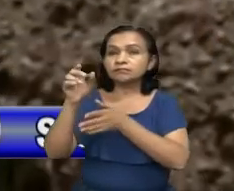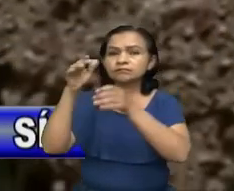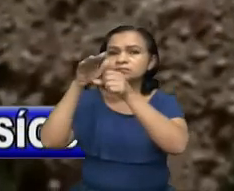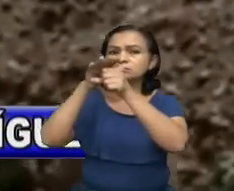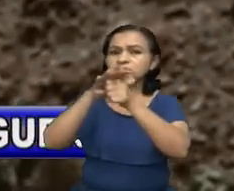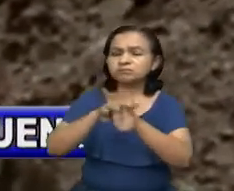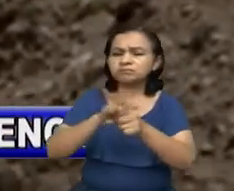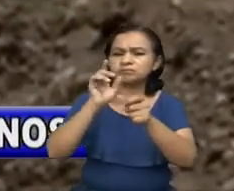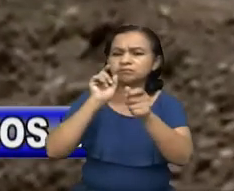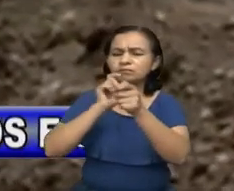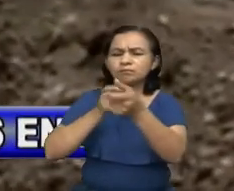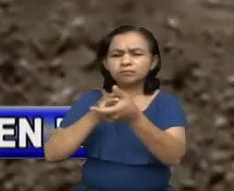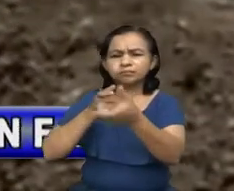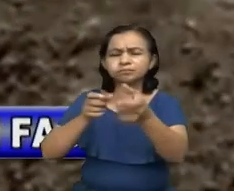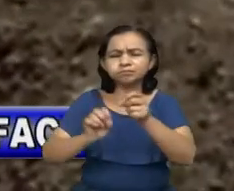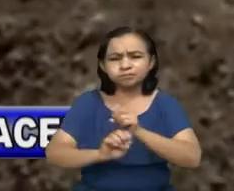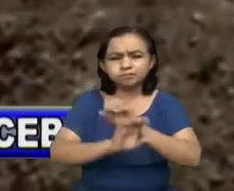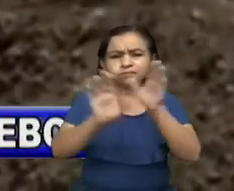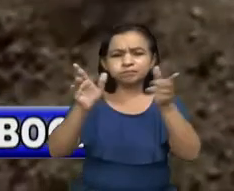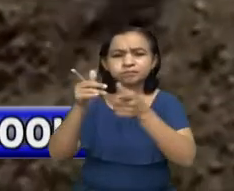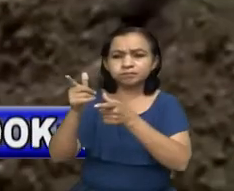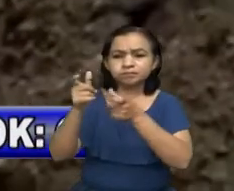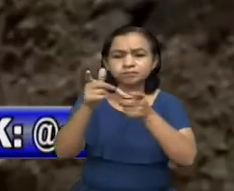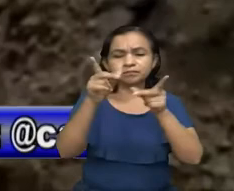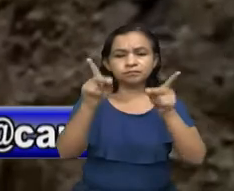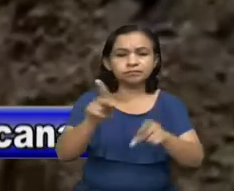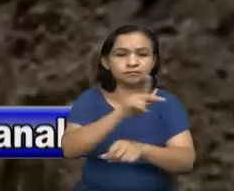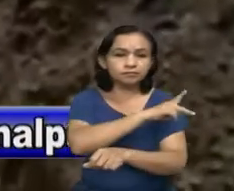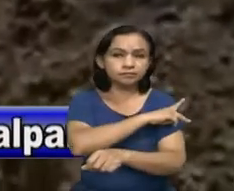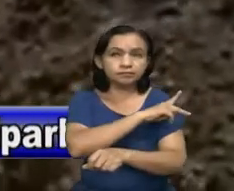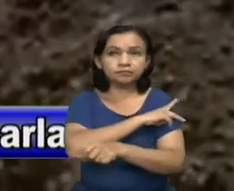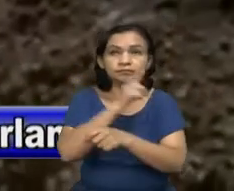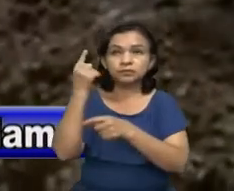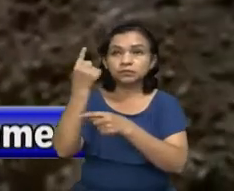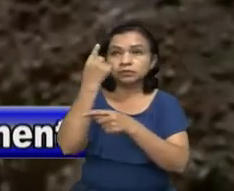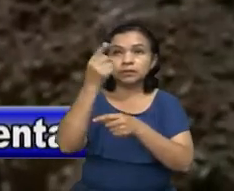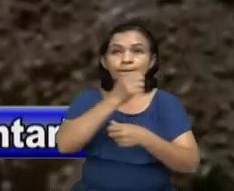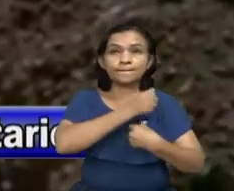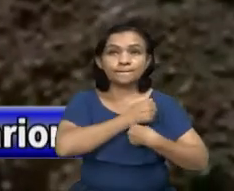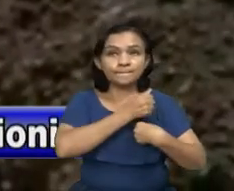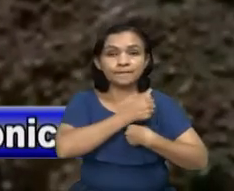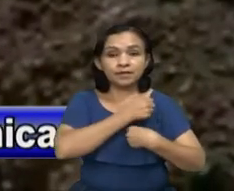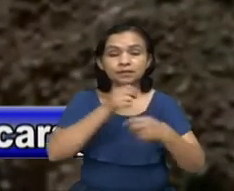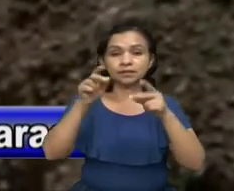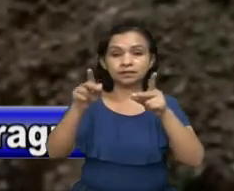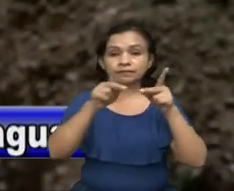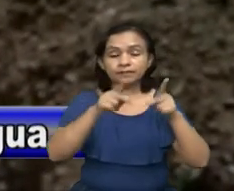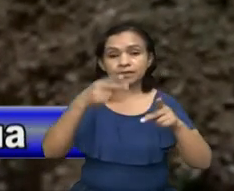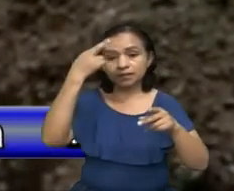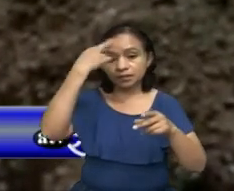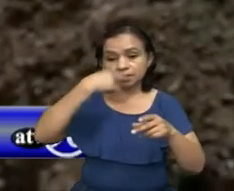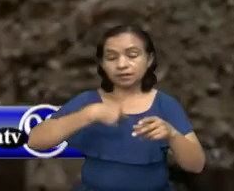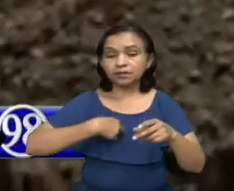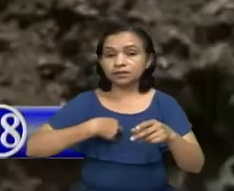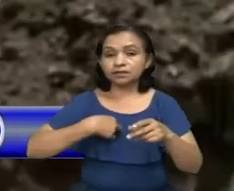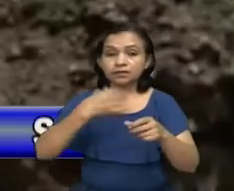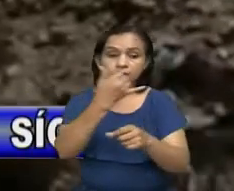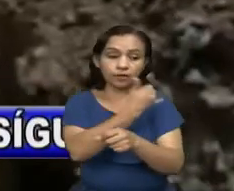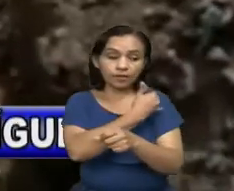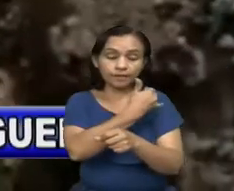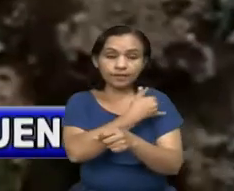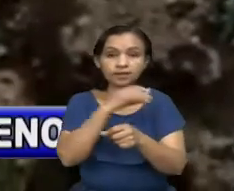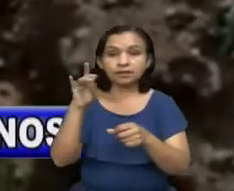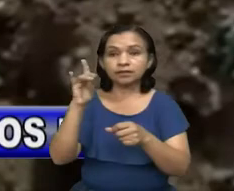reprimidos con bombas lacrimógenas y disparos por agentes policiales y helicópteros militares. El encargado de emergencias del Hospital